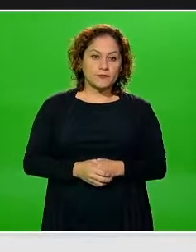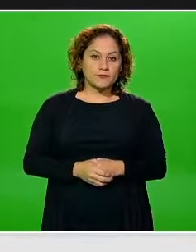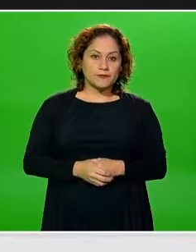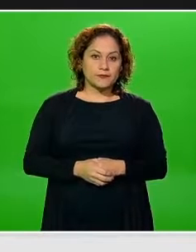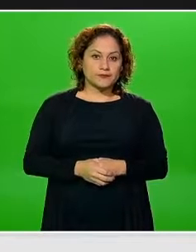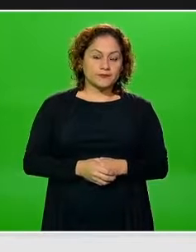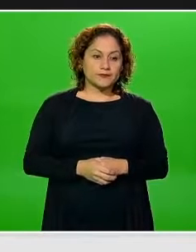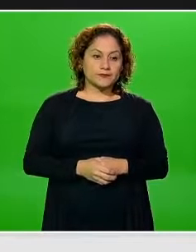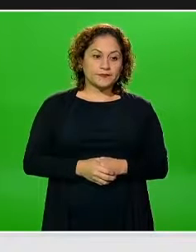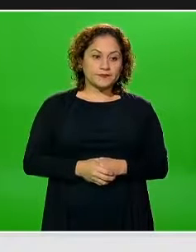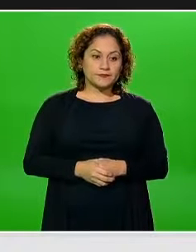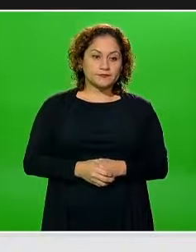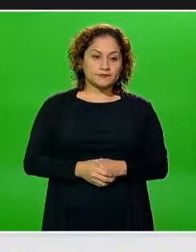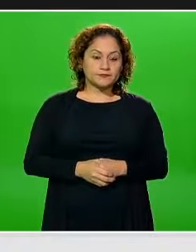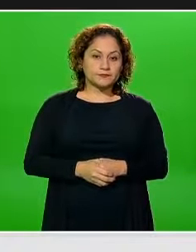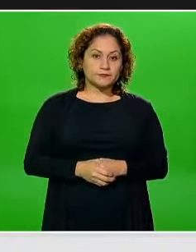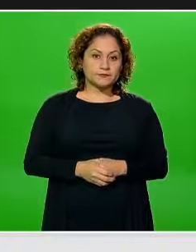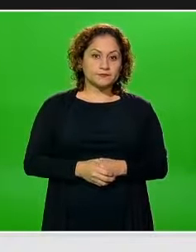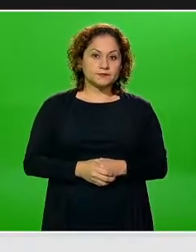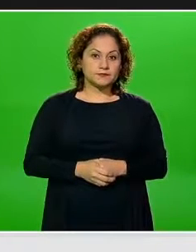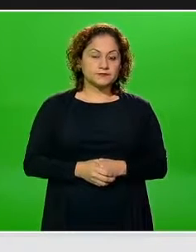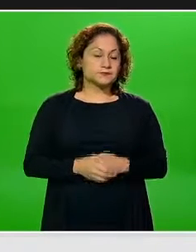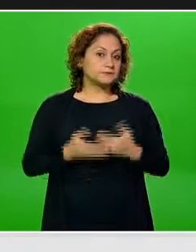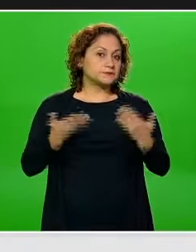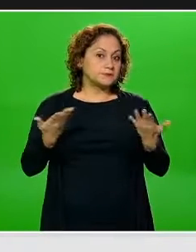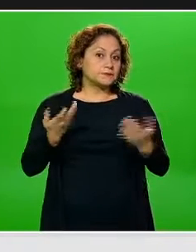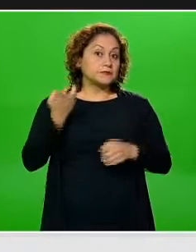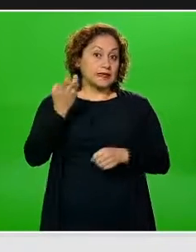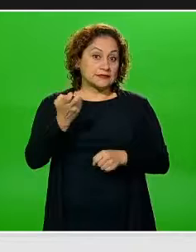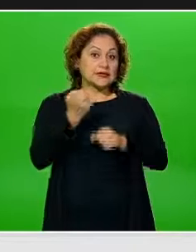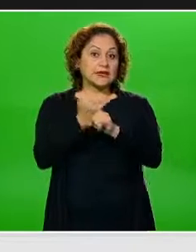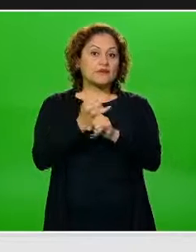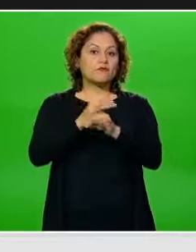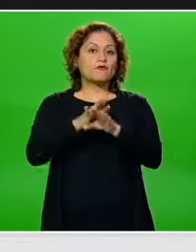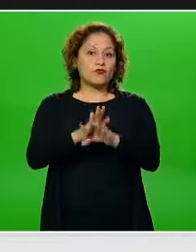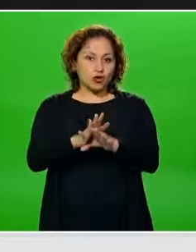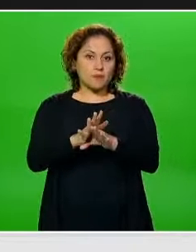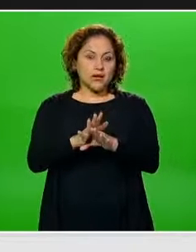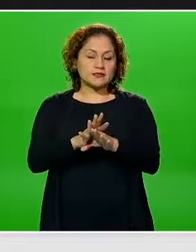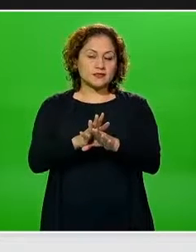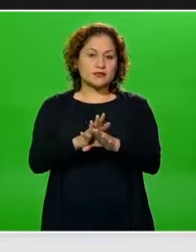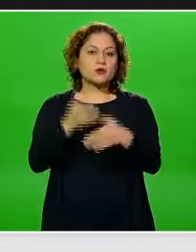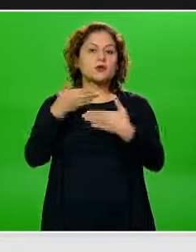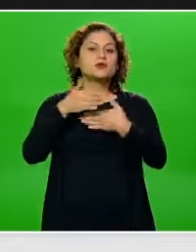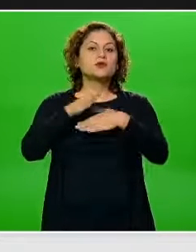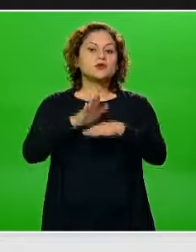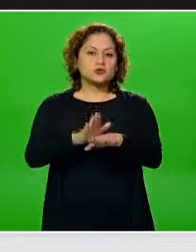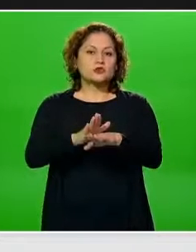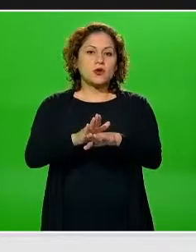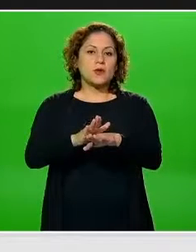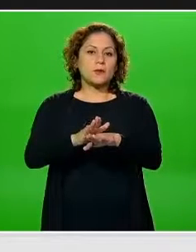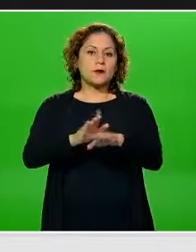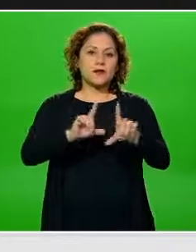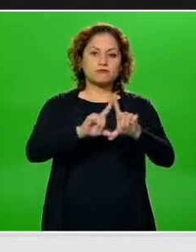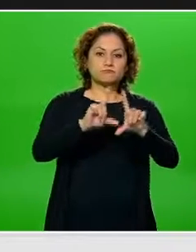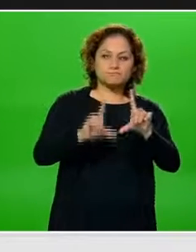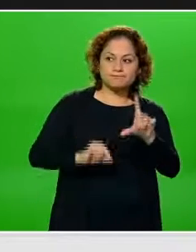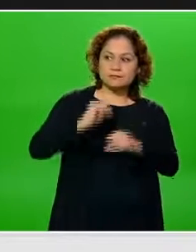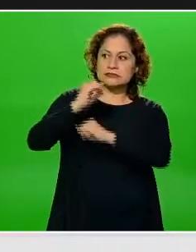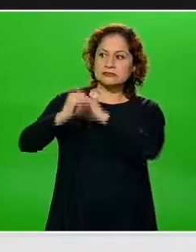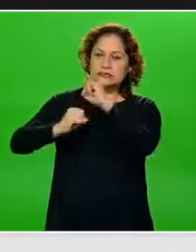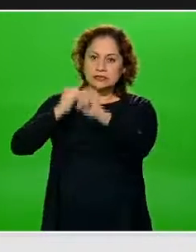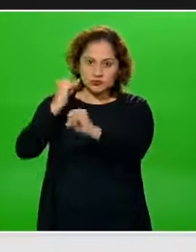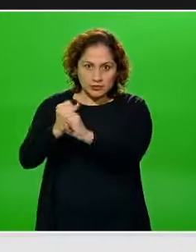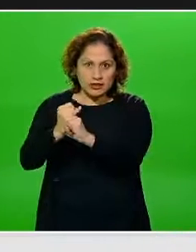Muy bien, pues entonces básicamente esta sería la contribución de la parte de los elementos nacionales